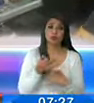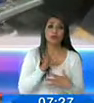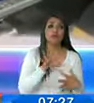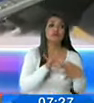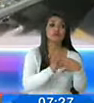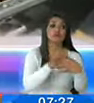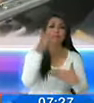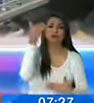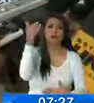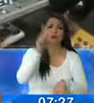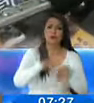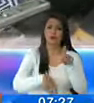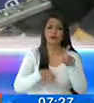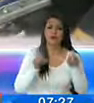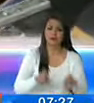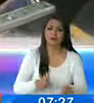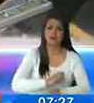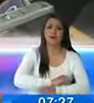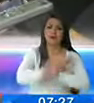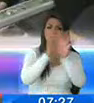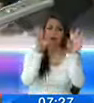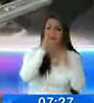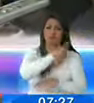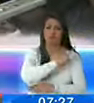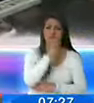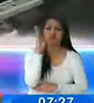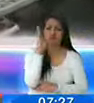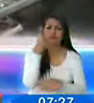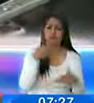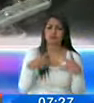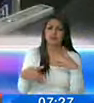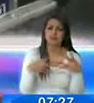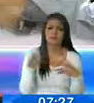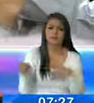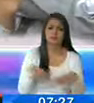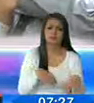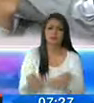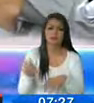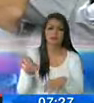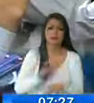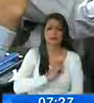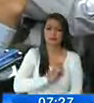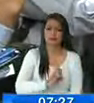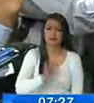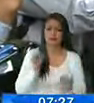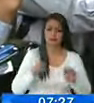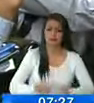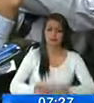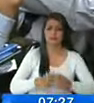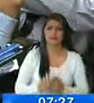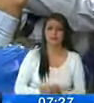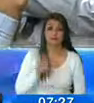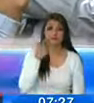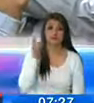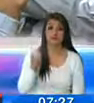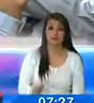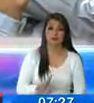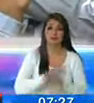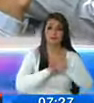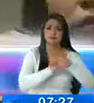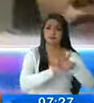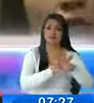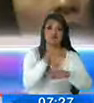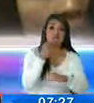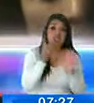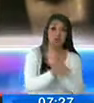poder político. Necesitamos transparencia, objetividad e imparcialidad en sus actuaciones. La fiscal subrogante se ha defendido de esta